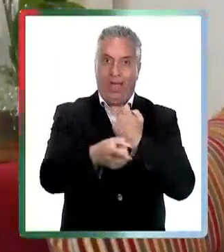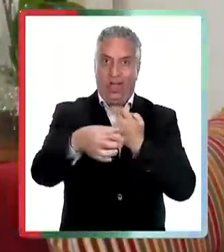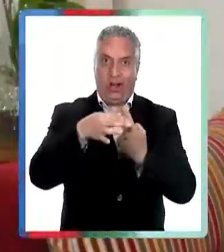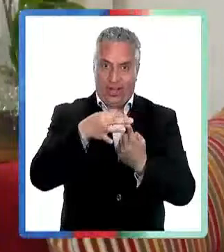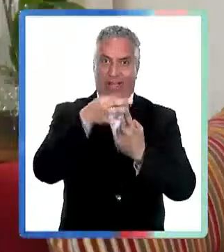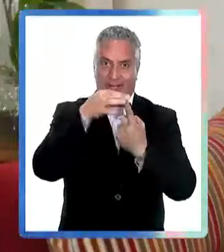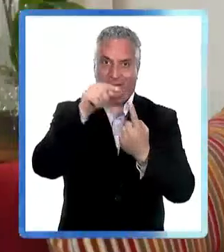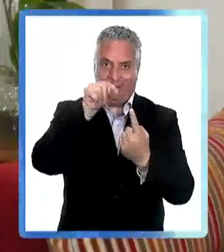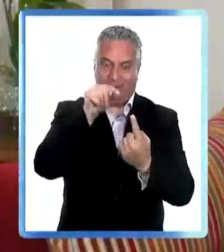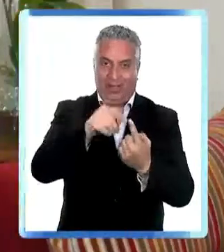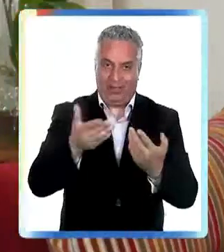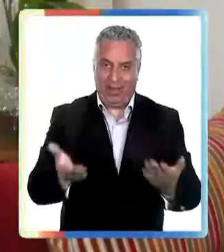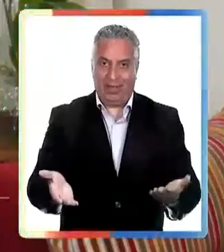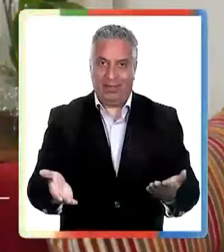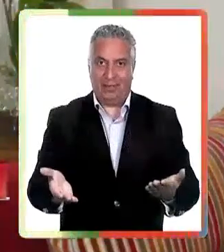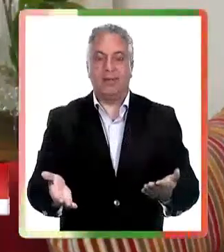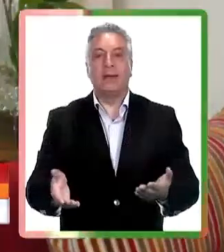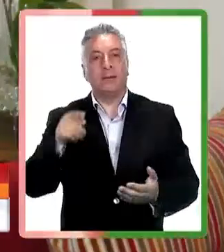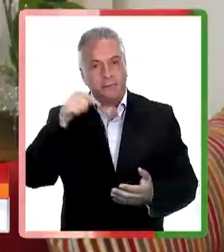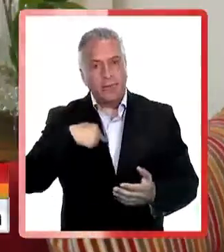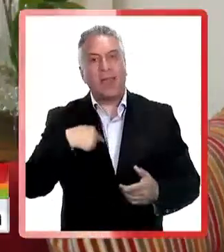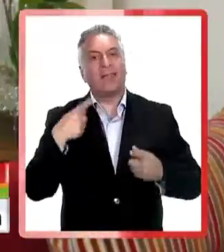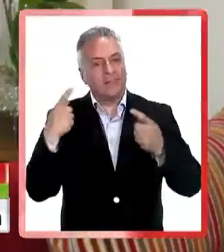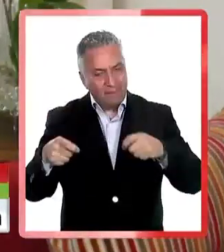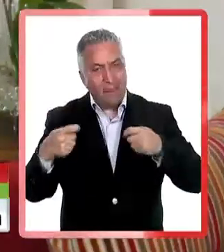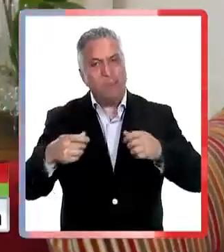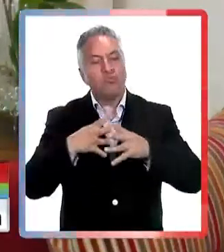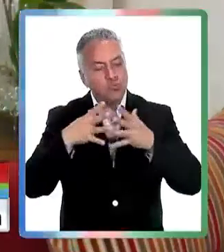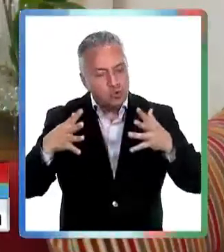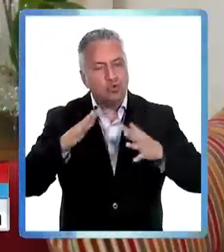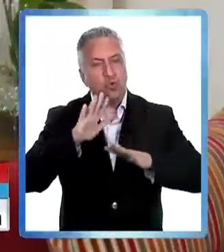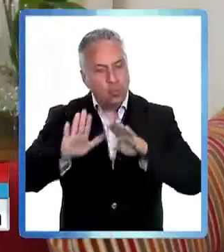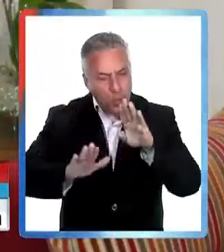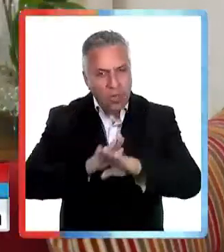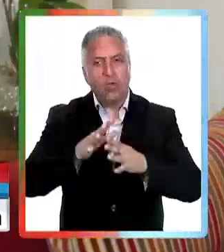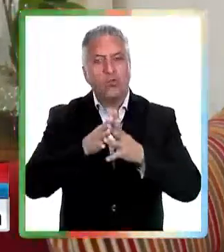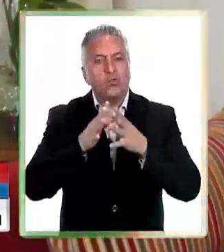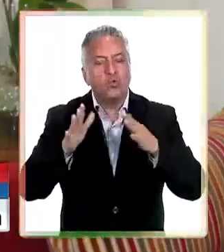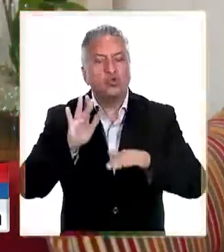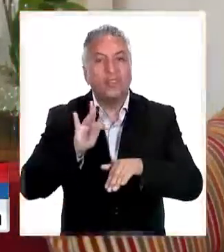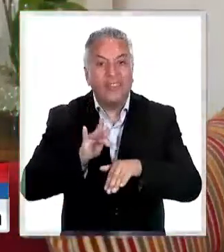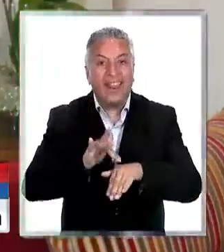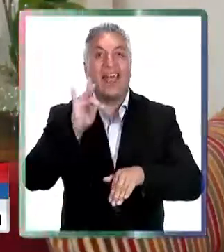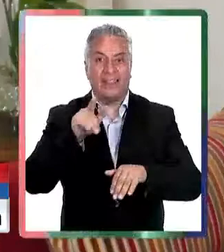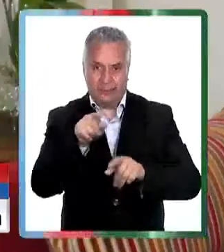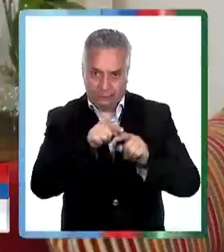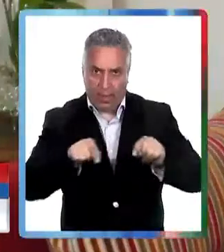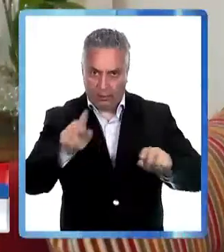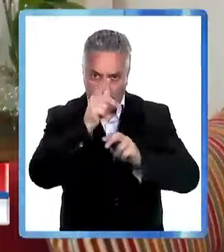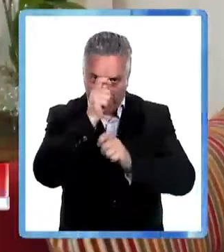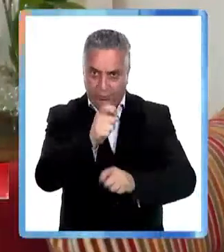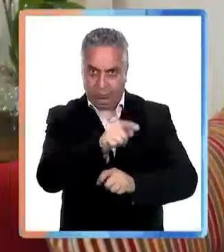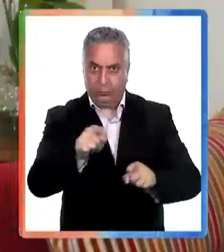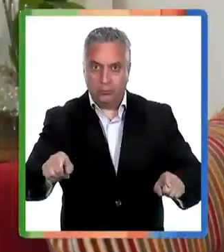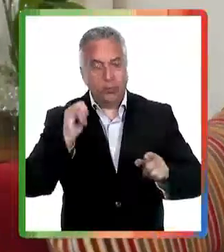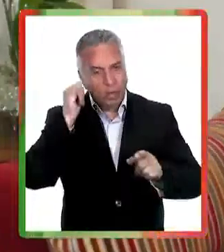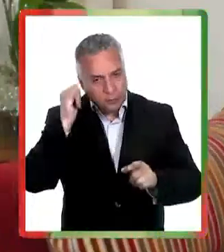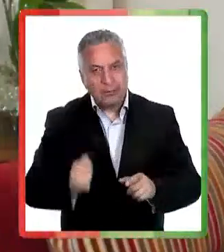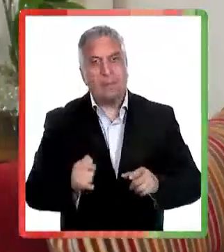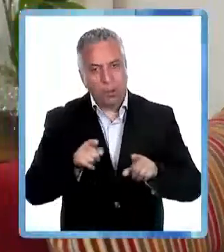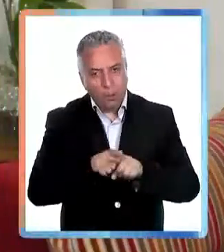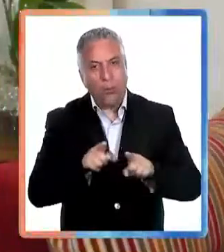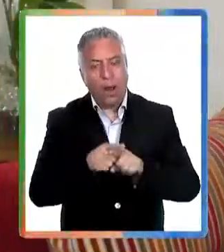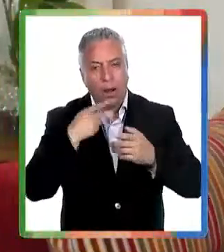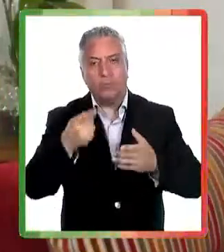su región. Así que tratamos de tener mucho cuidado, mucha delicadeza con ellos, y